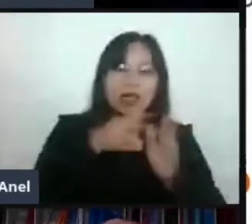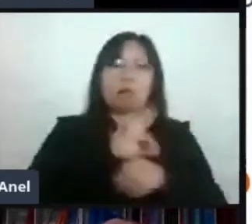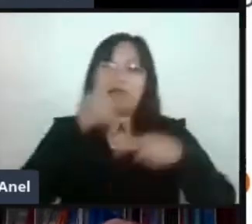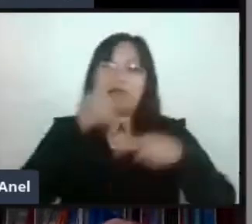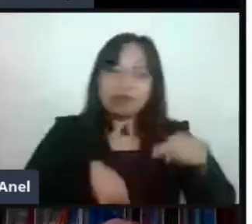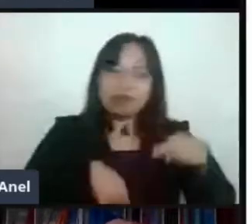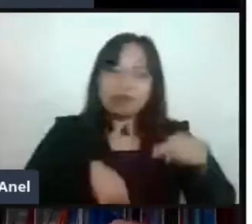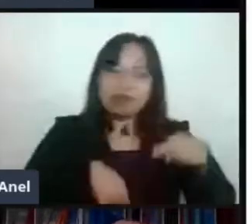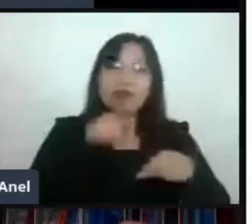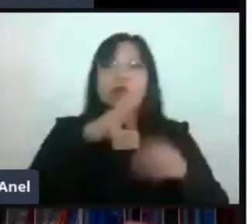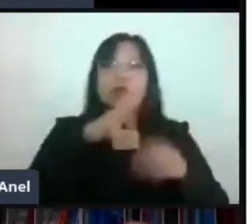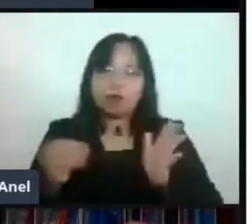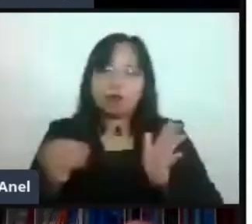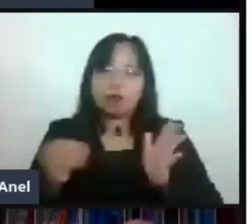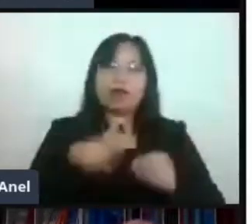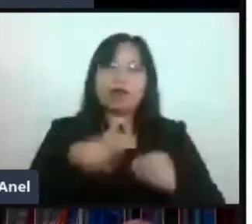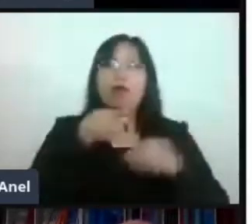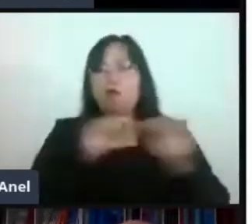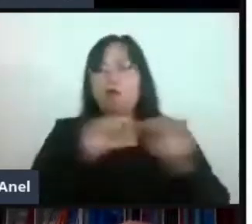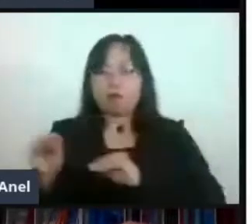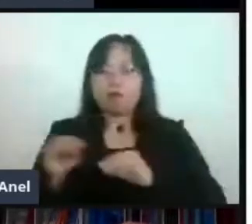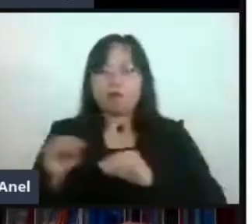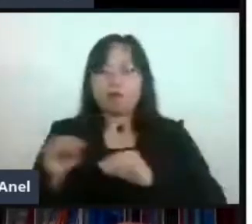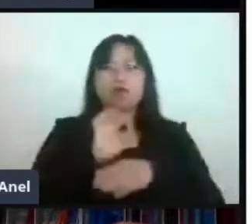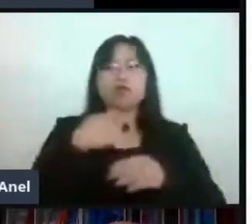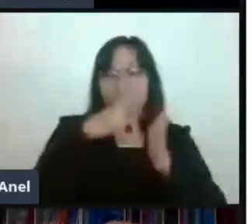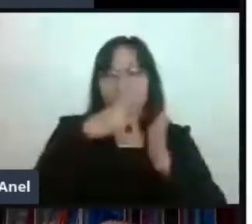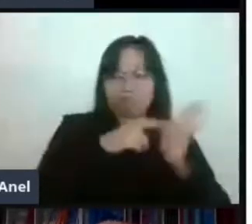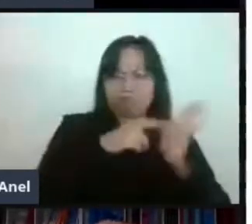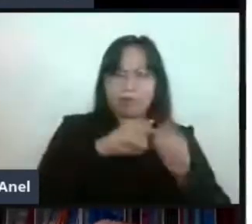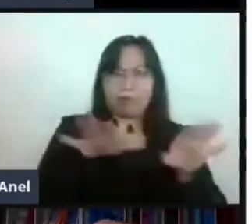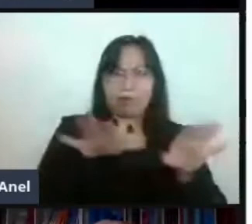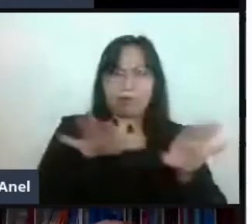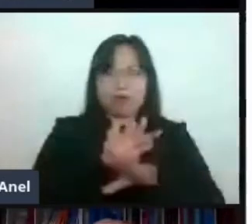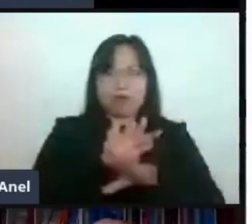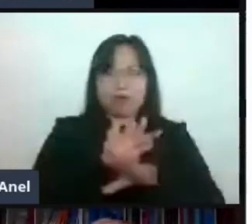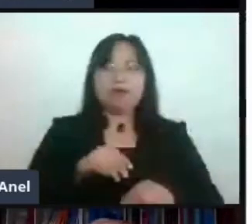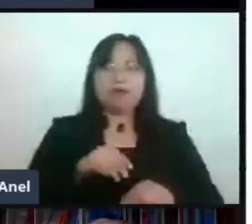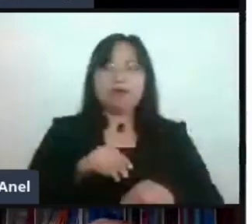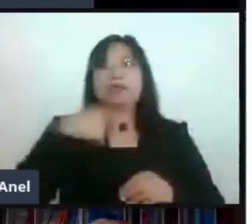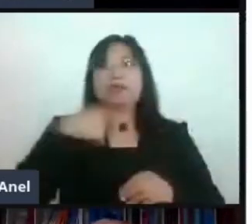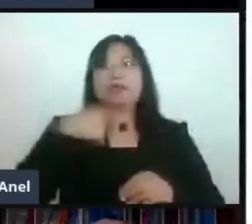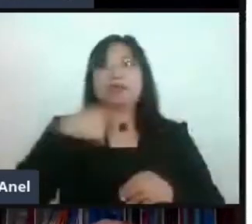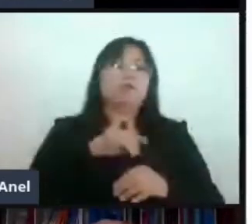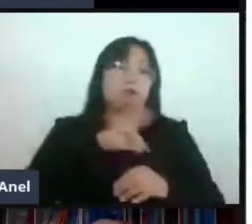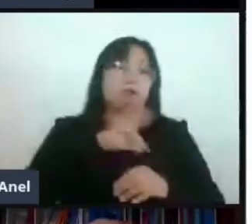quiero es editarla, incluso la puedo mover del lugar, ¿sí? Y